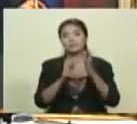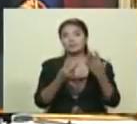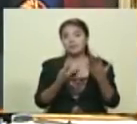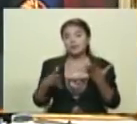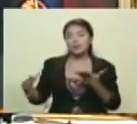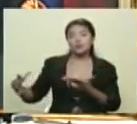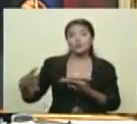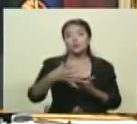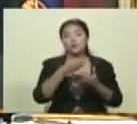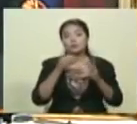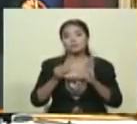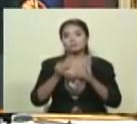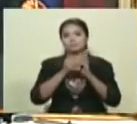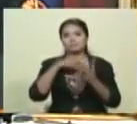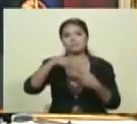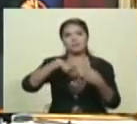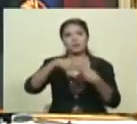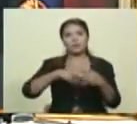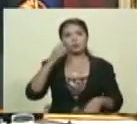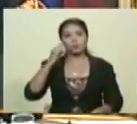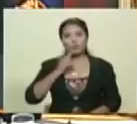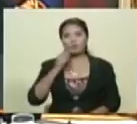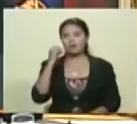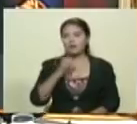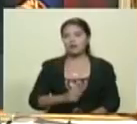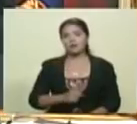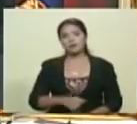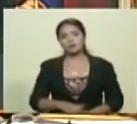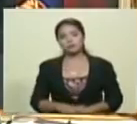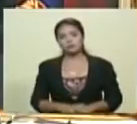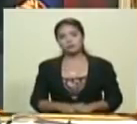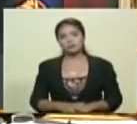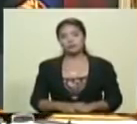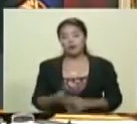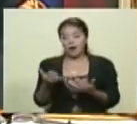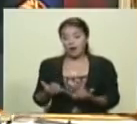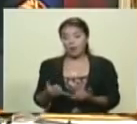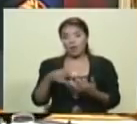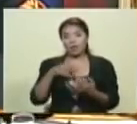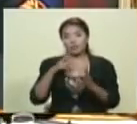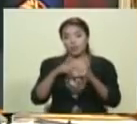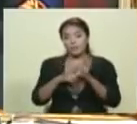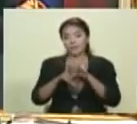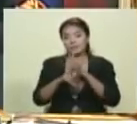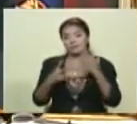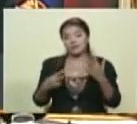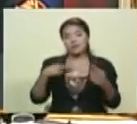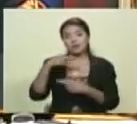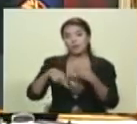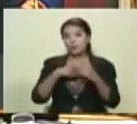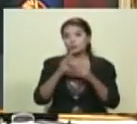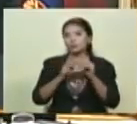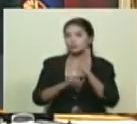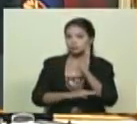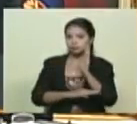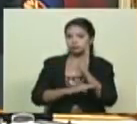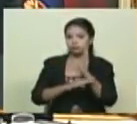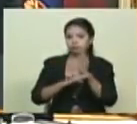la madurez de la revolución bolivariana. La revolución hoy en el 2017 es una revolución que ha madurado,